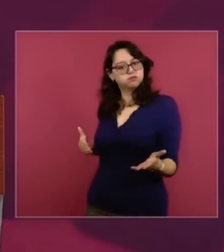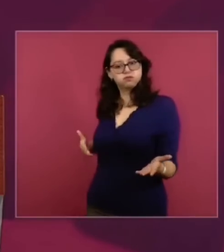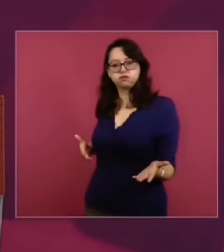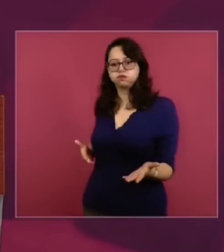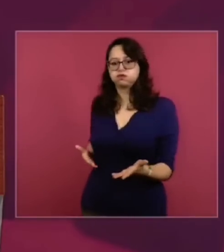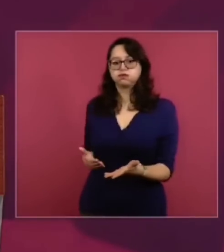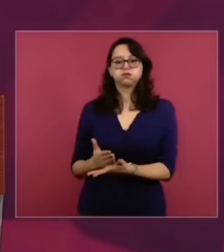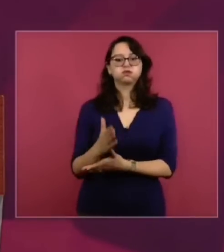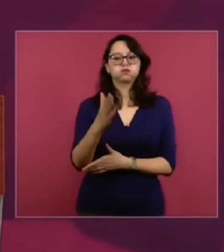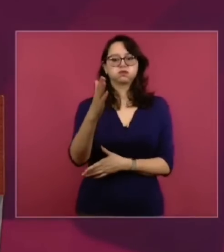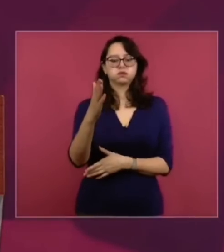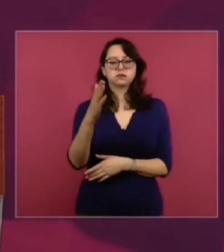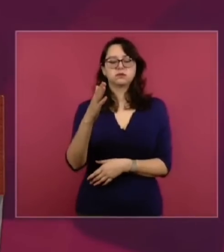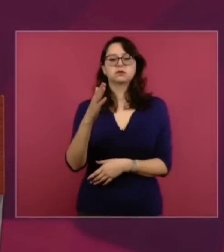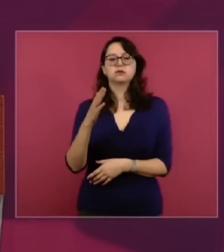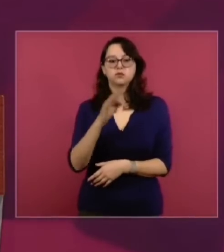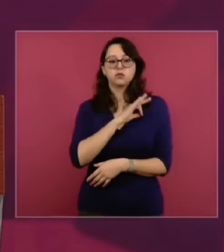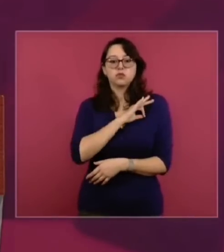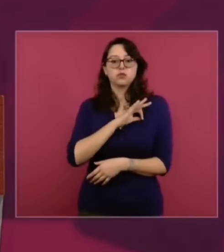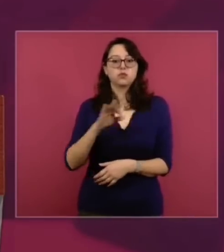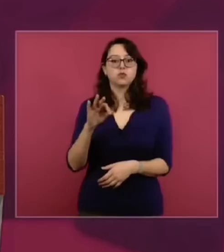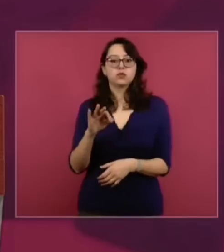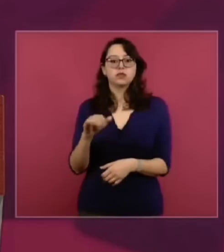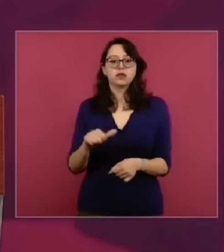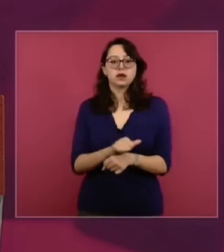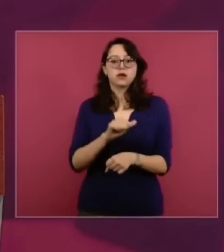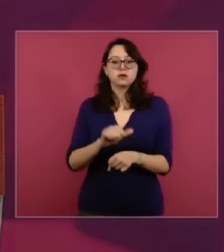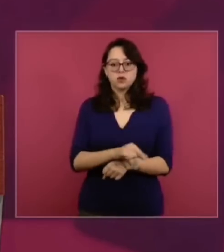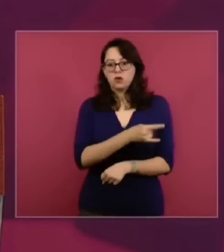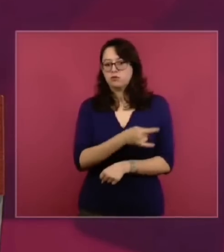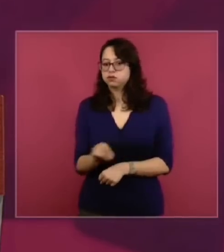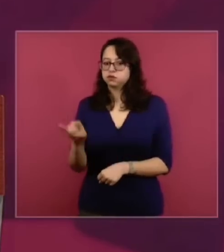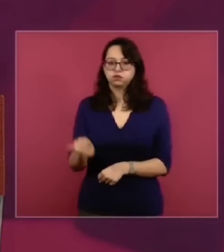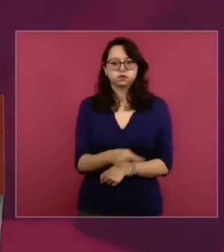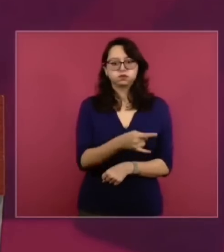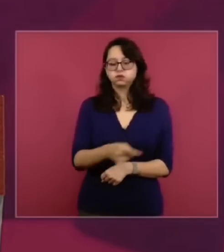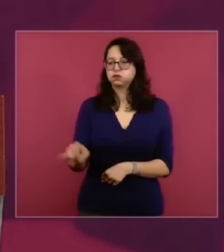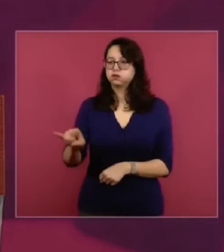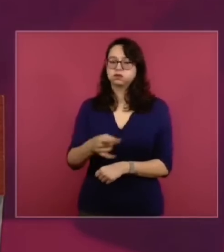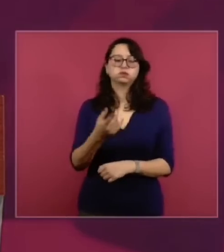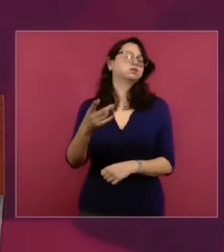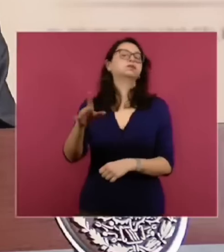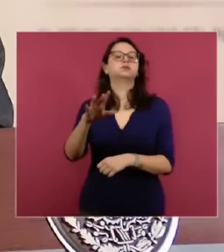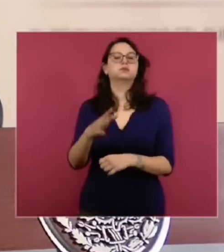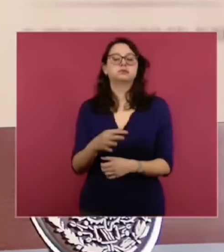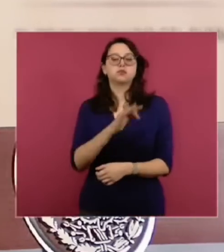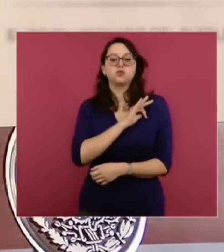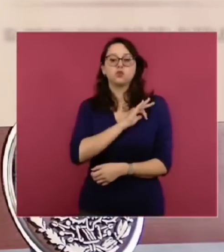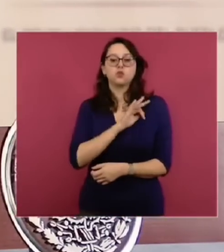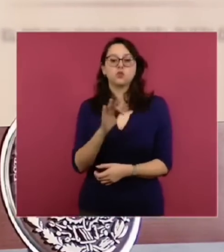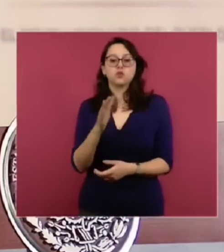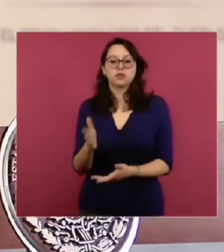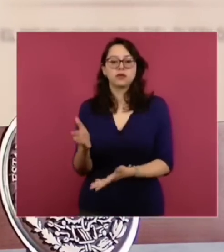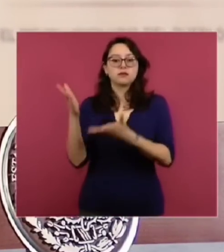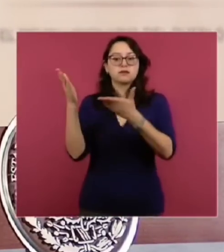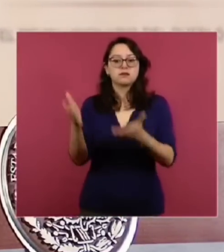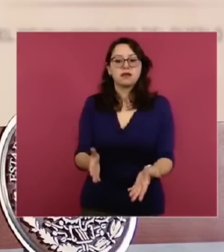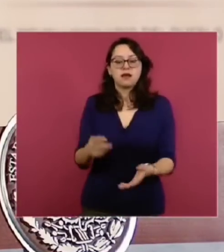Diana hasta el centro hasta la base eh naval para tener